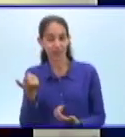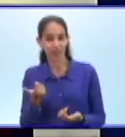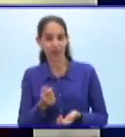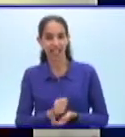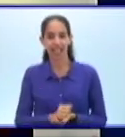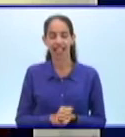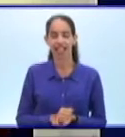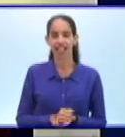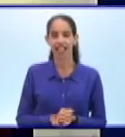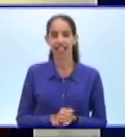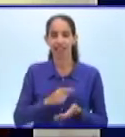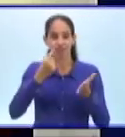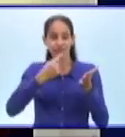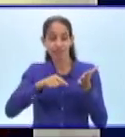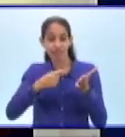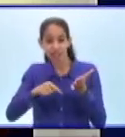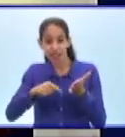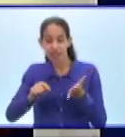el momento.